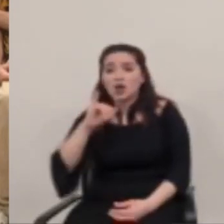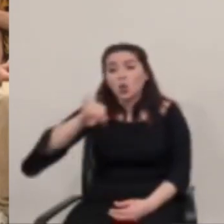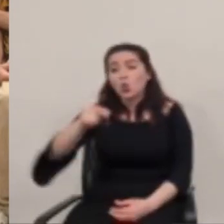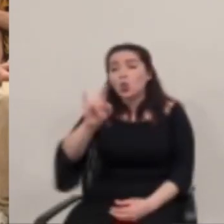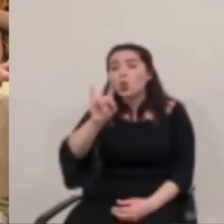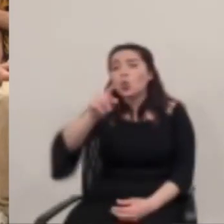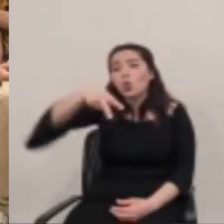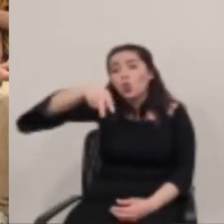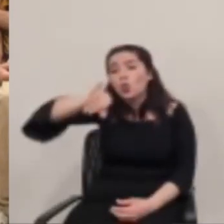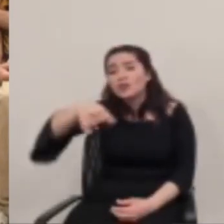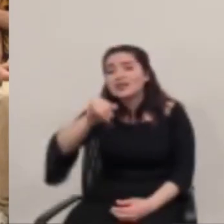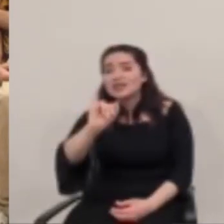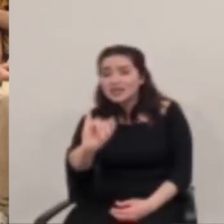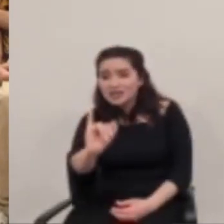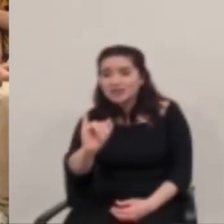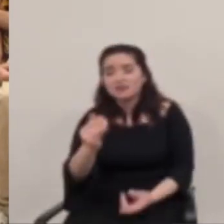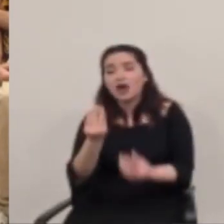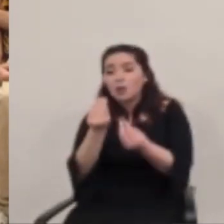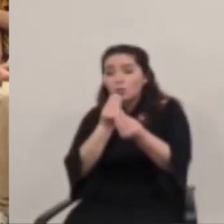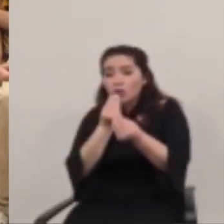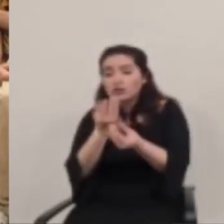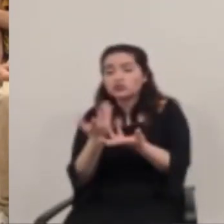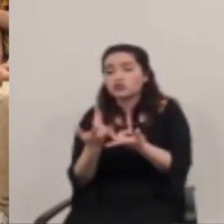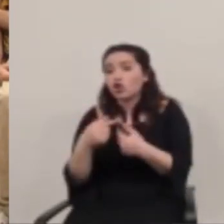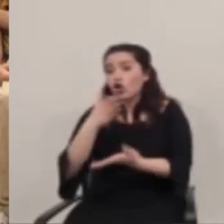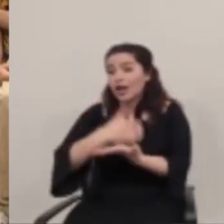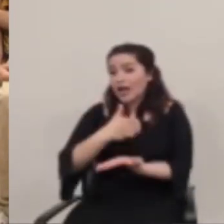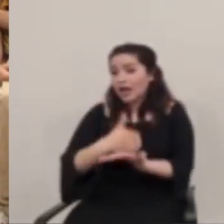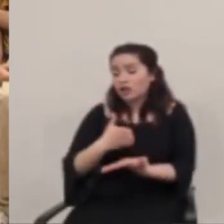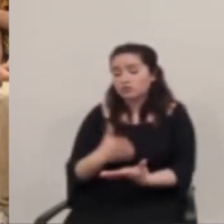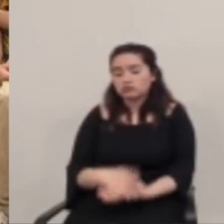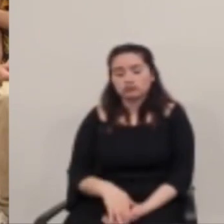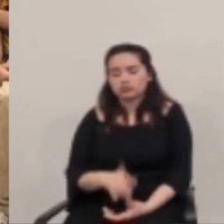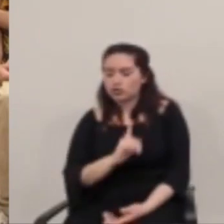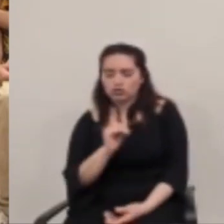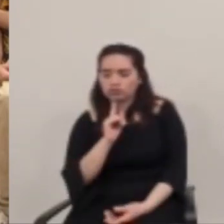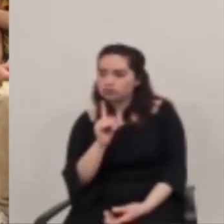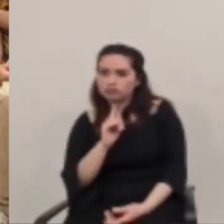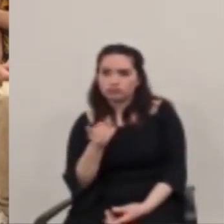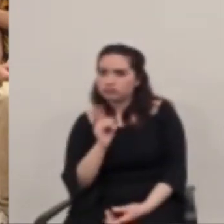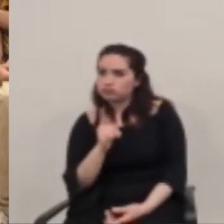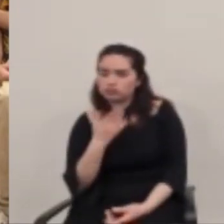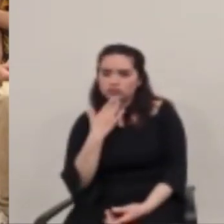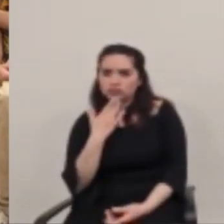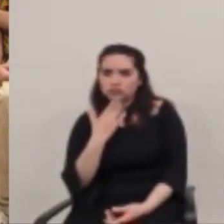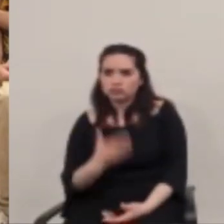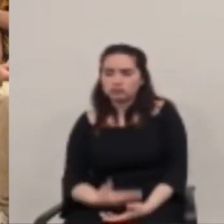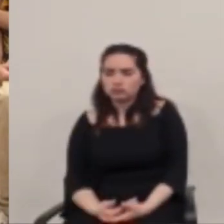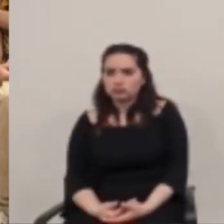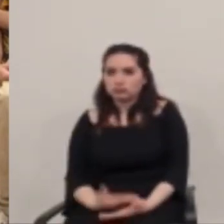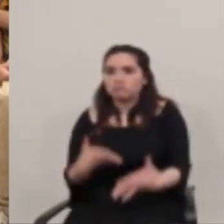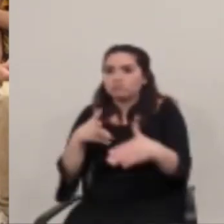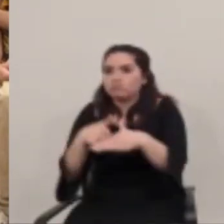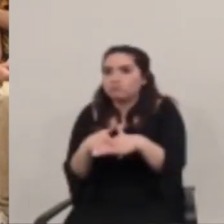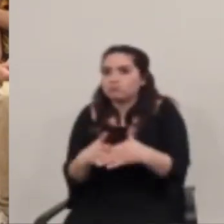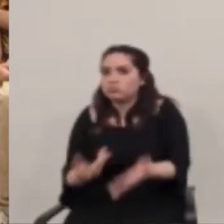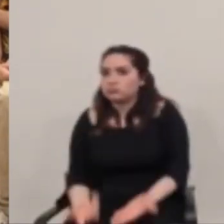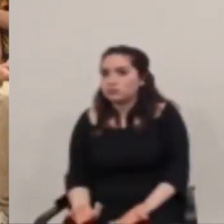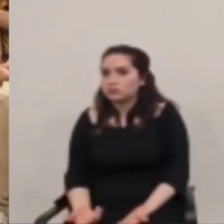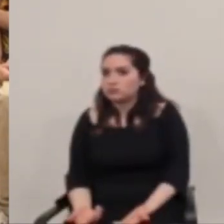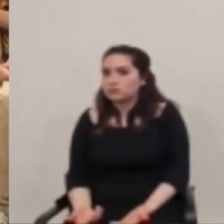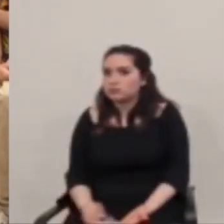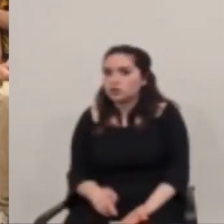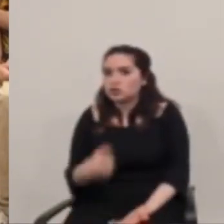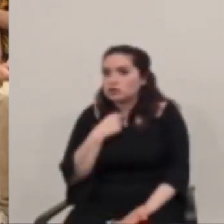no sé, pues el almuerzo de la Junji en el colegio. Me dijo, no, tampoco. Y quedó hasta ahí. Y no